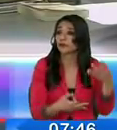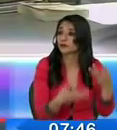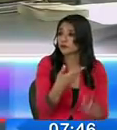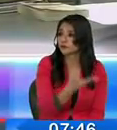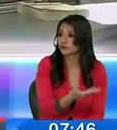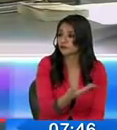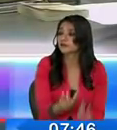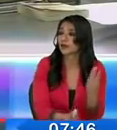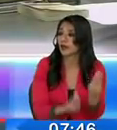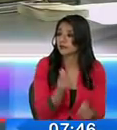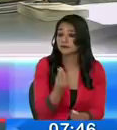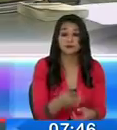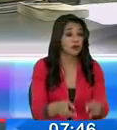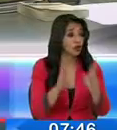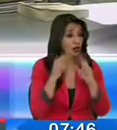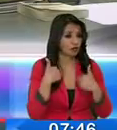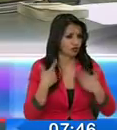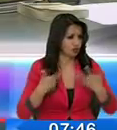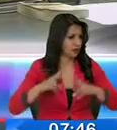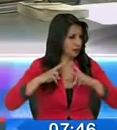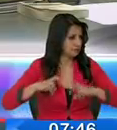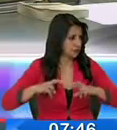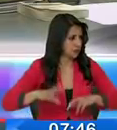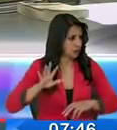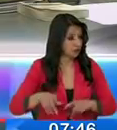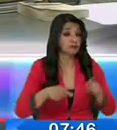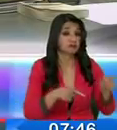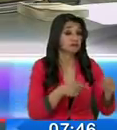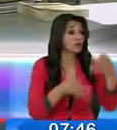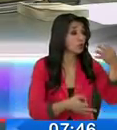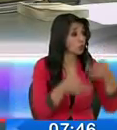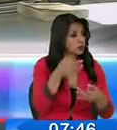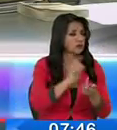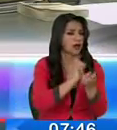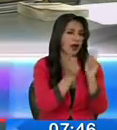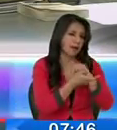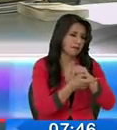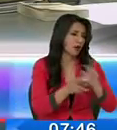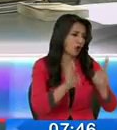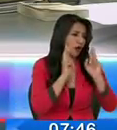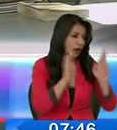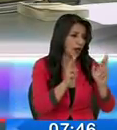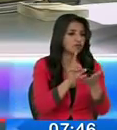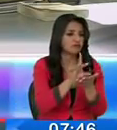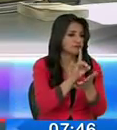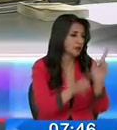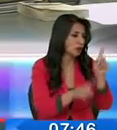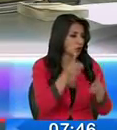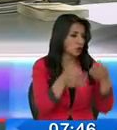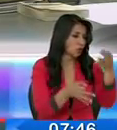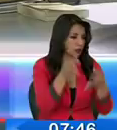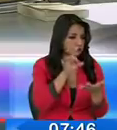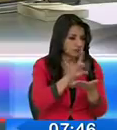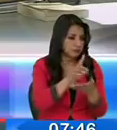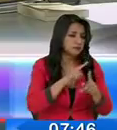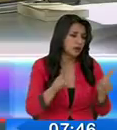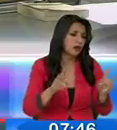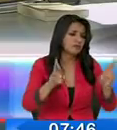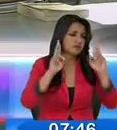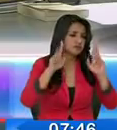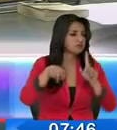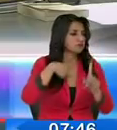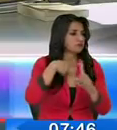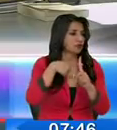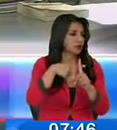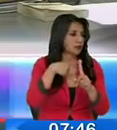La justicia, aspiramos que con la renovación que se va a dar, las cosas cambien. Por eso yo miro todavía con optimismo las cosas.